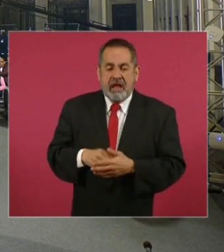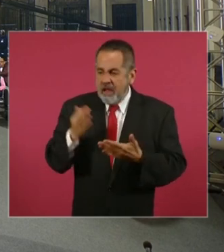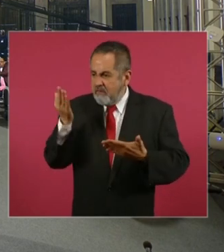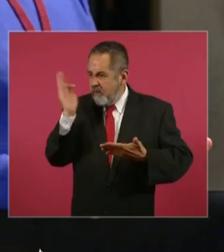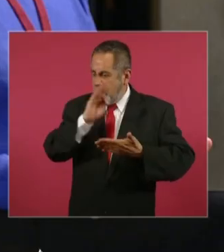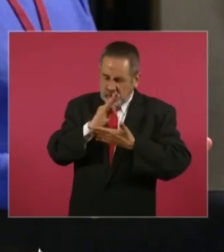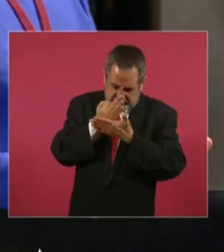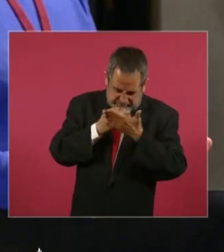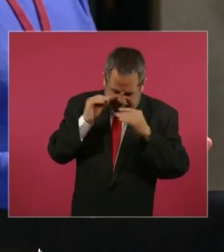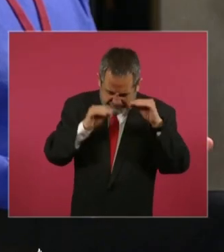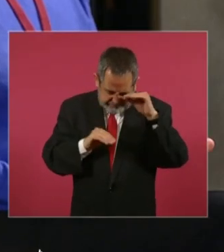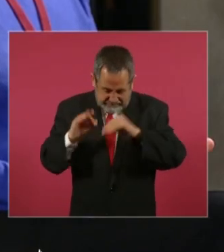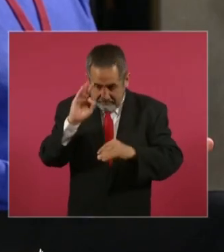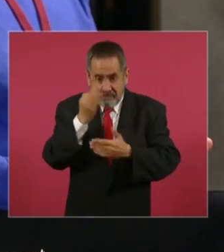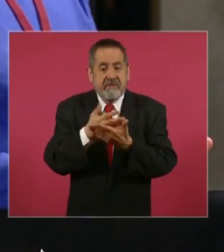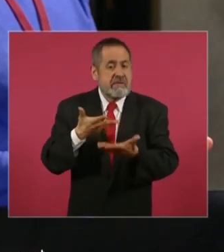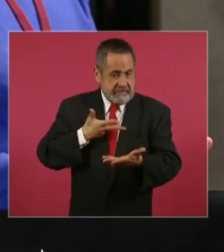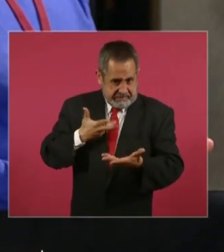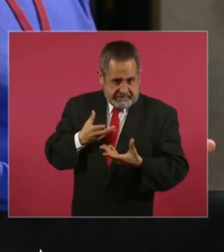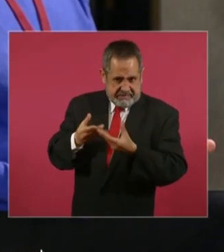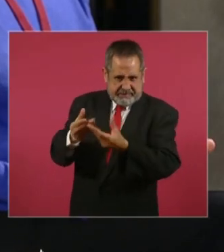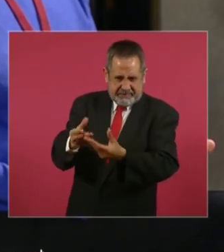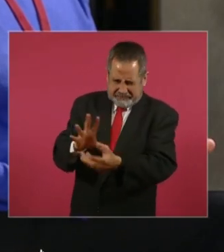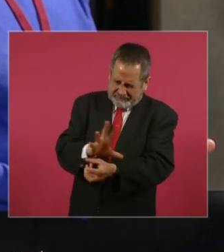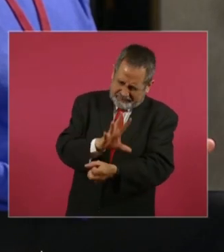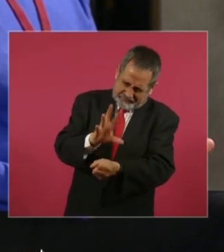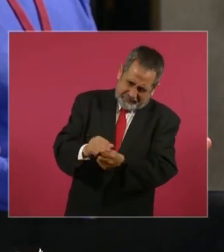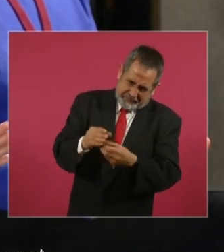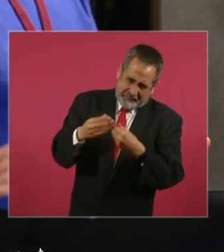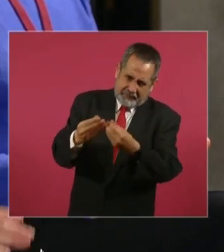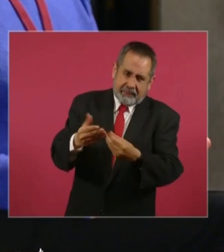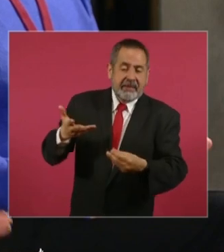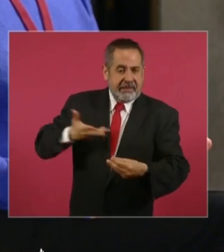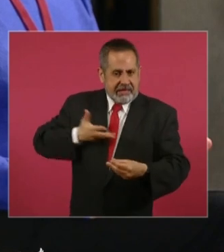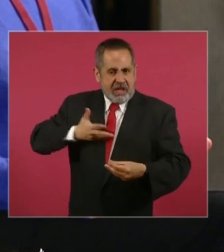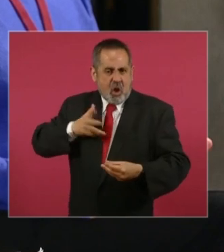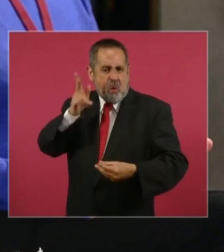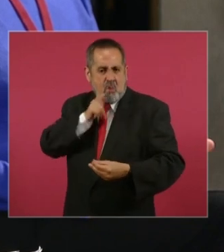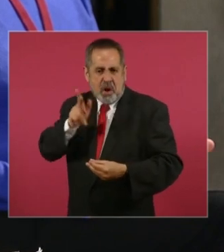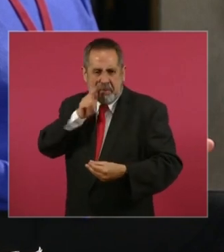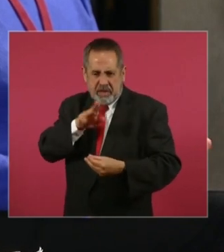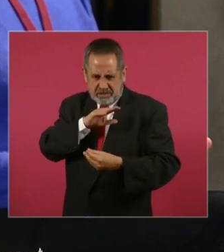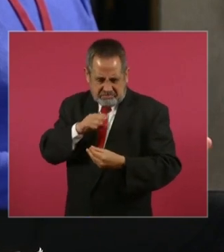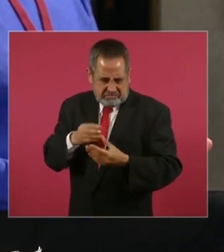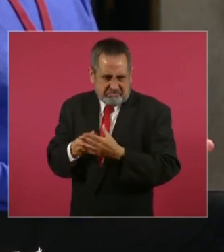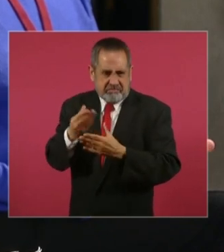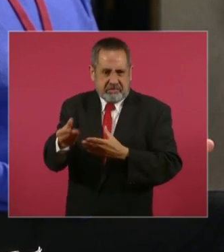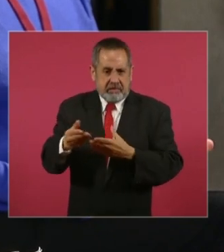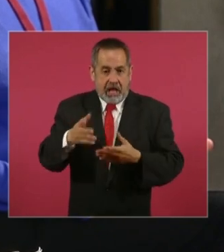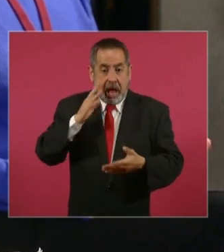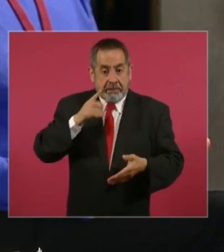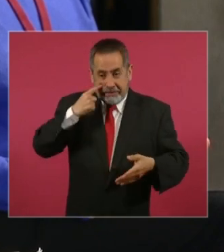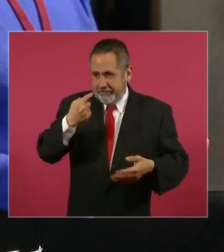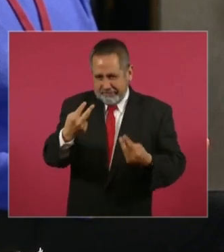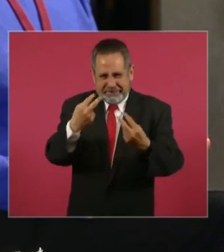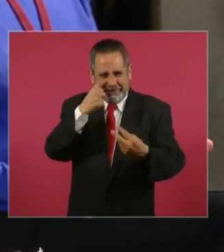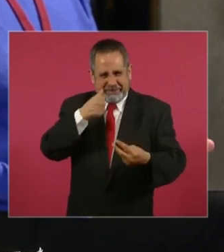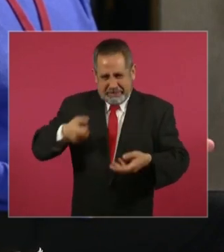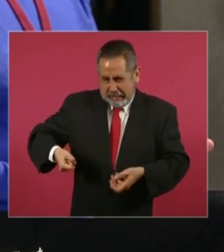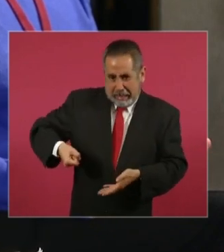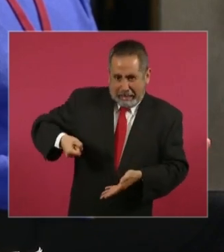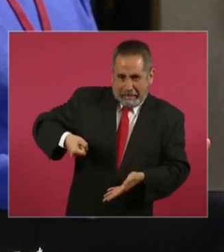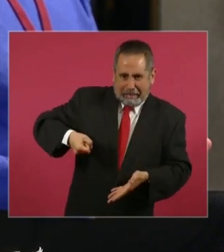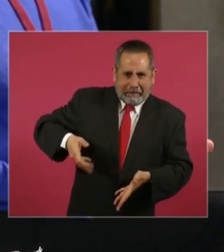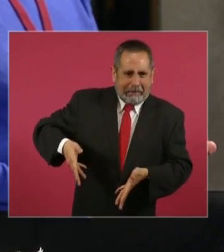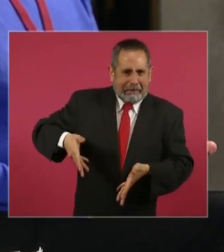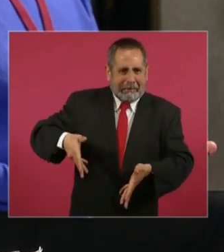falsifican documentos, aquí los traigo. O sea, todo lo que yo le diga traigo un respaldo, por eso a veces me ven que traigo